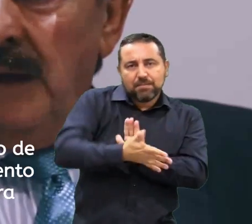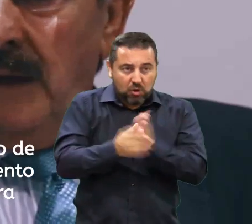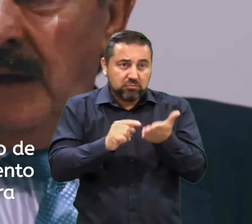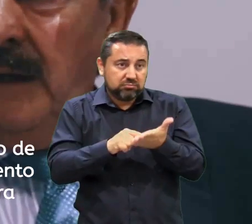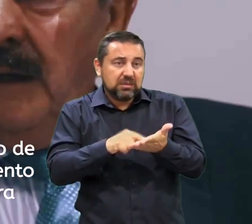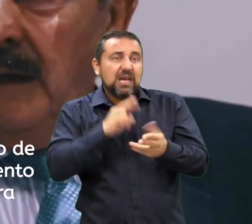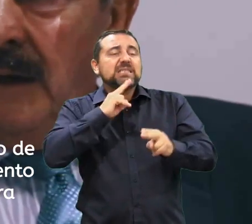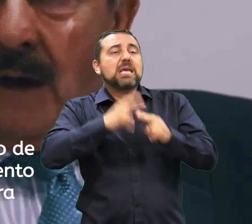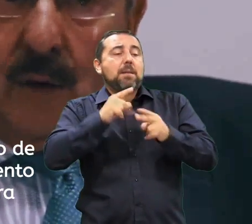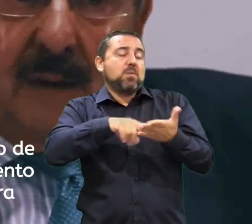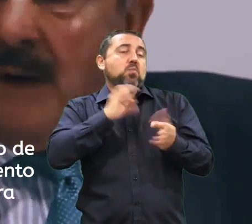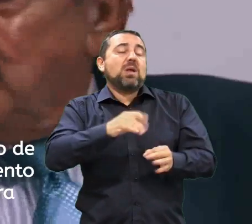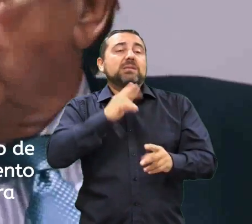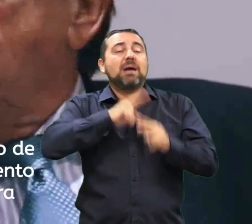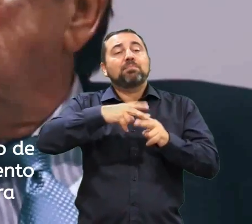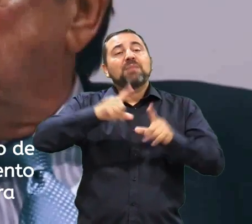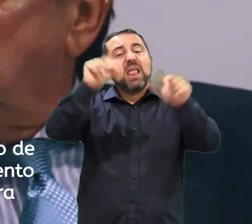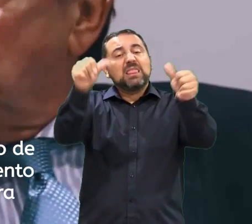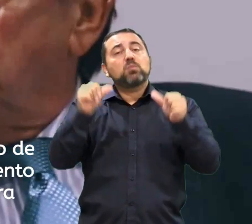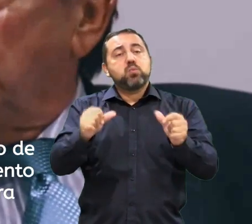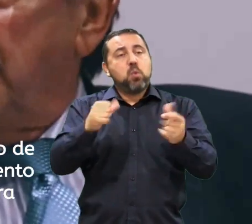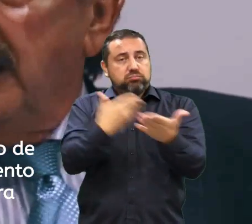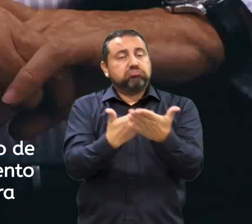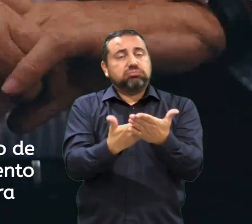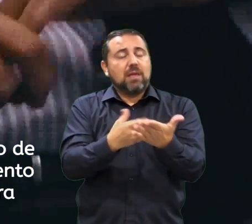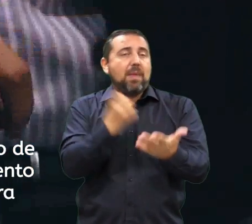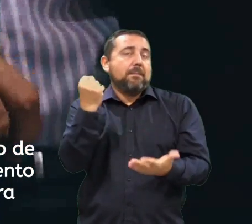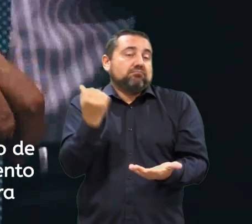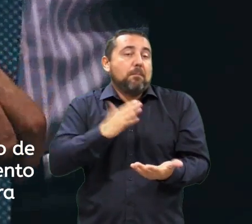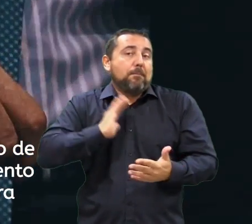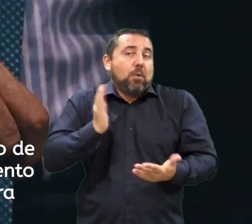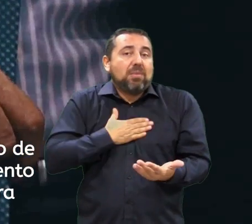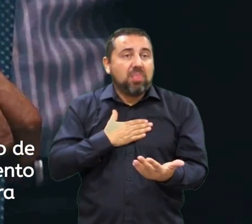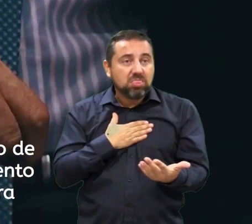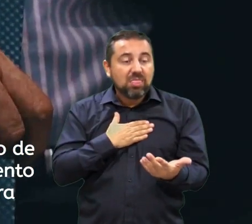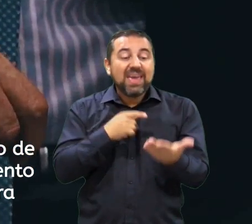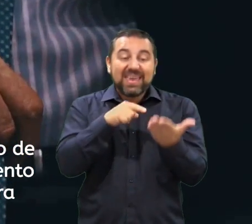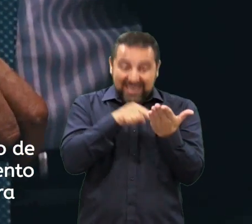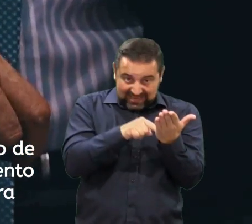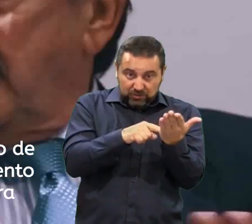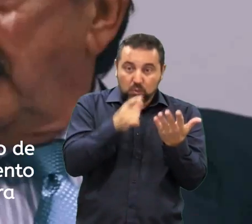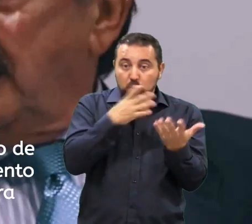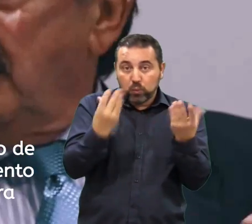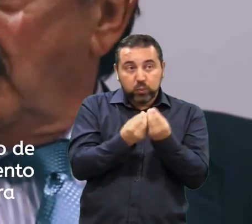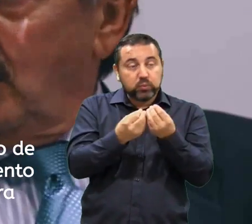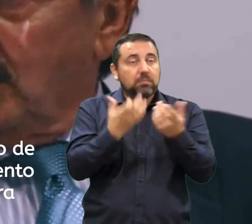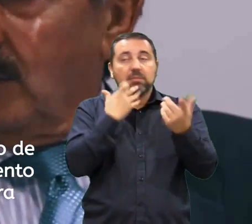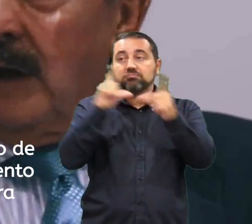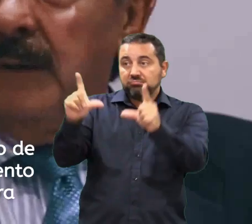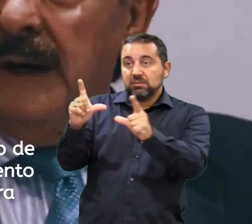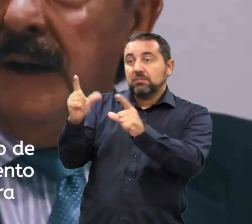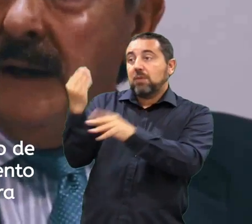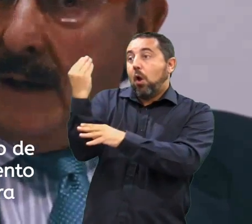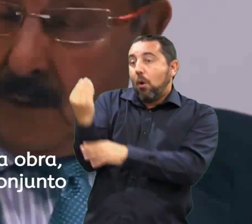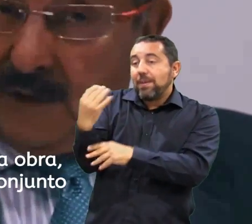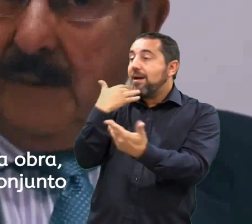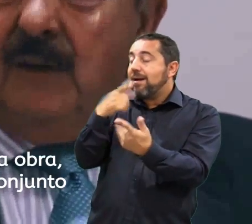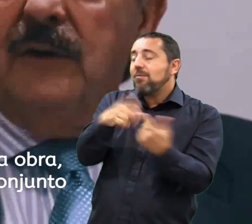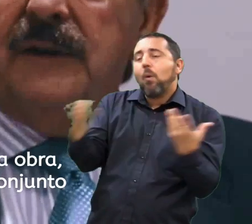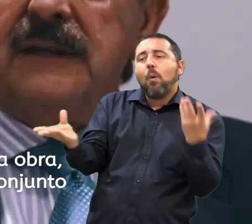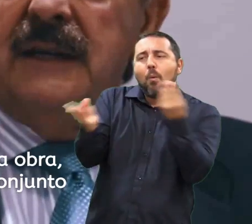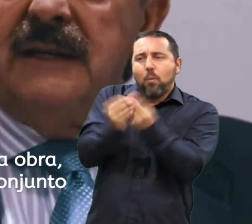obra y a lo que llamamos normalmente título de propiedad, porque ese va a ser el documento estrella que va a guiar junto con la obra.